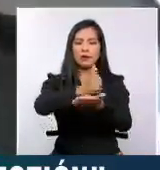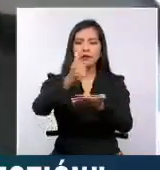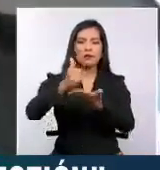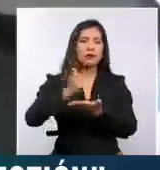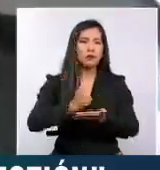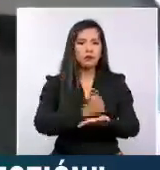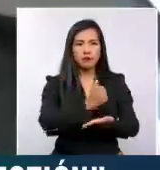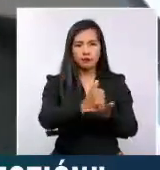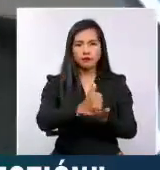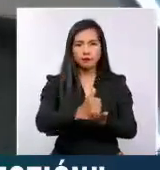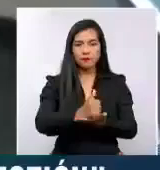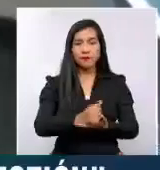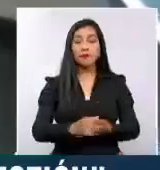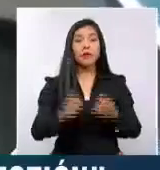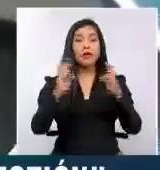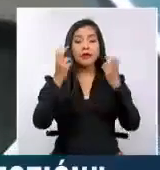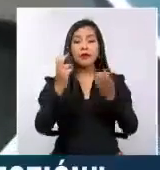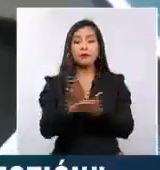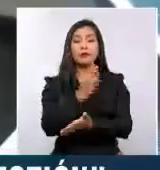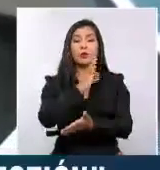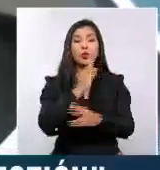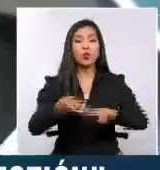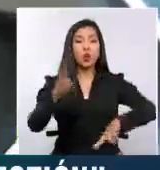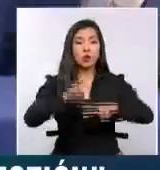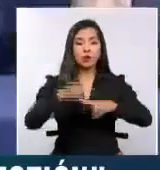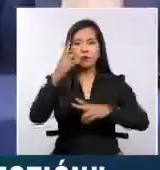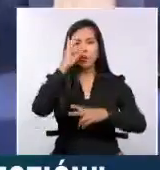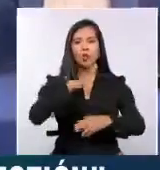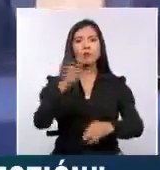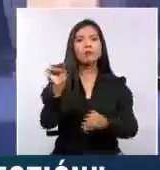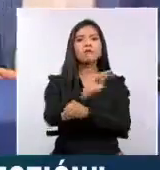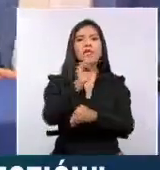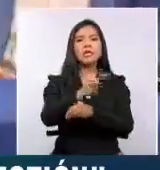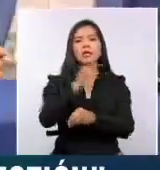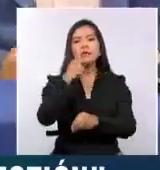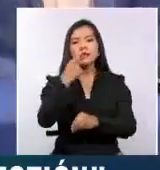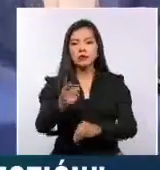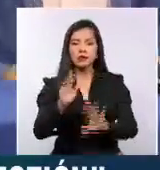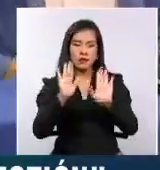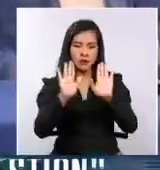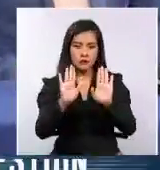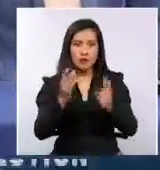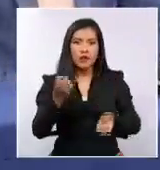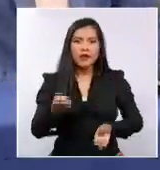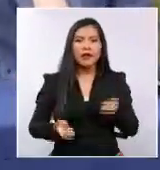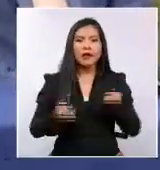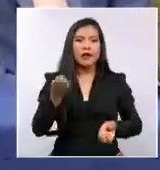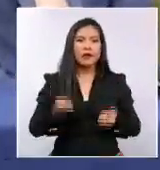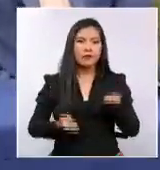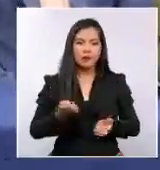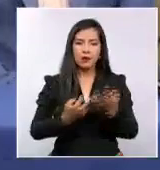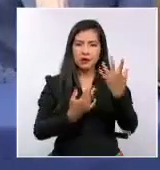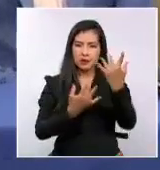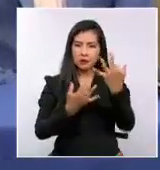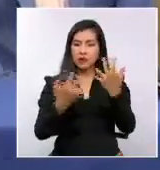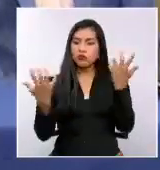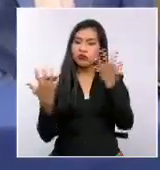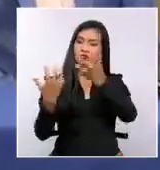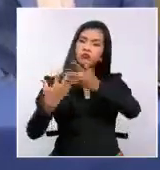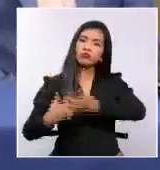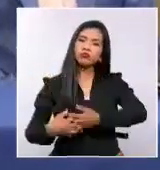al incremento salarial, el ministro Montenegro aseguró que todavía se están realizando evaluaciones y se irá coordinando con la Central